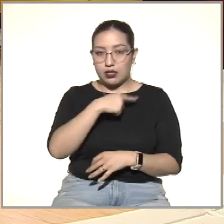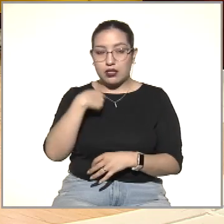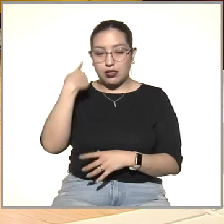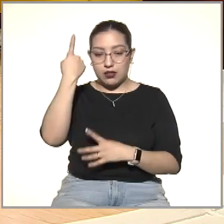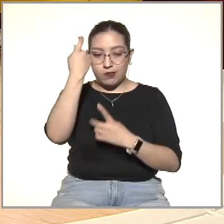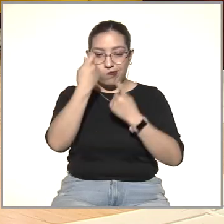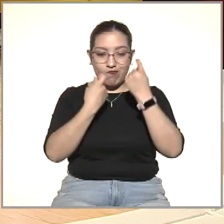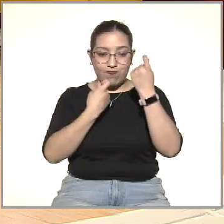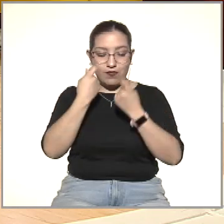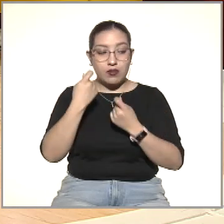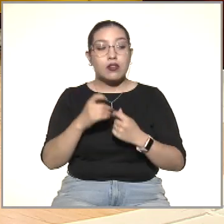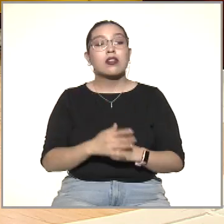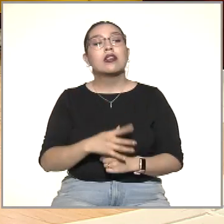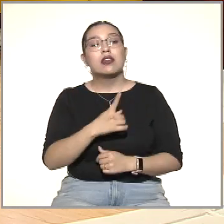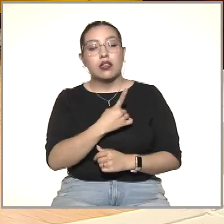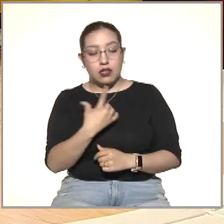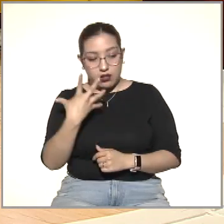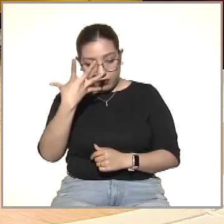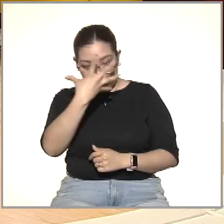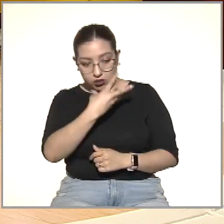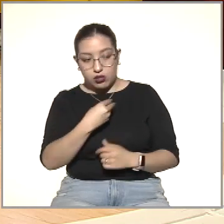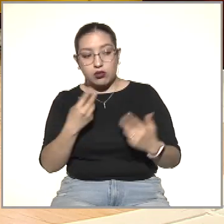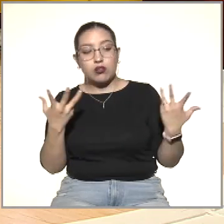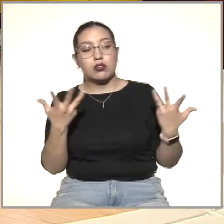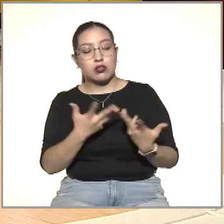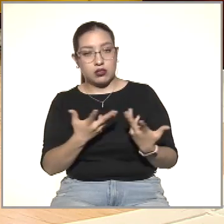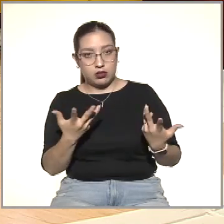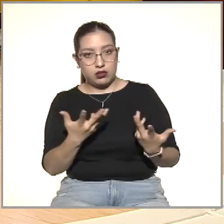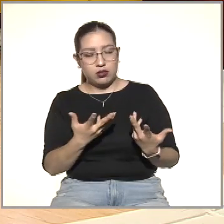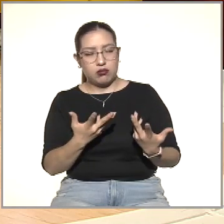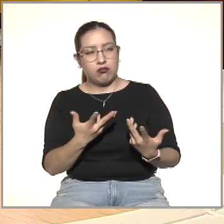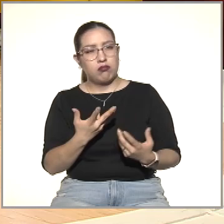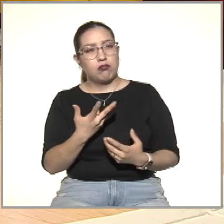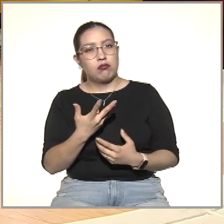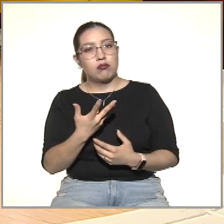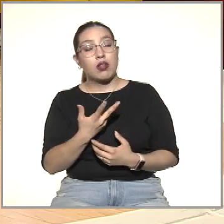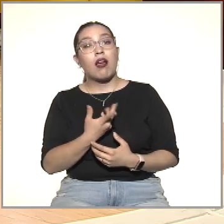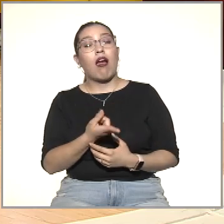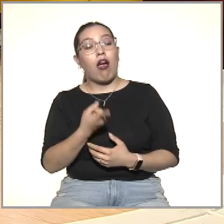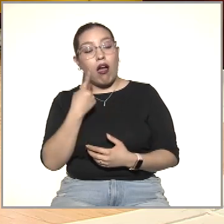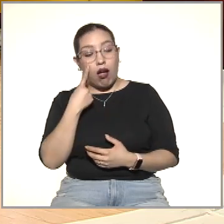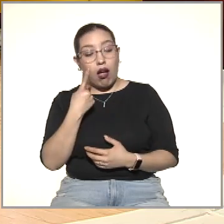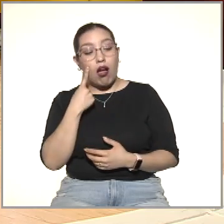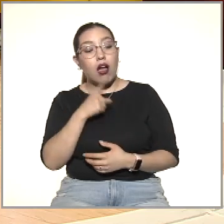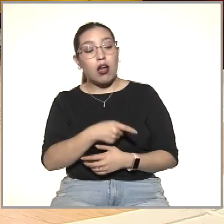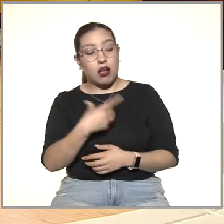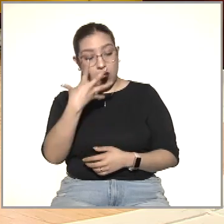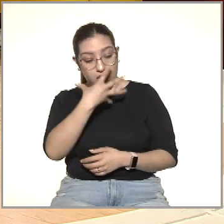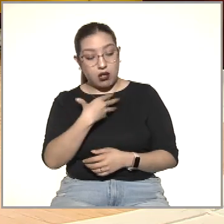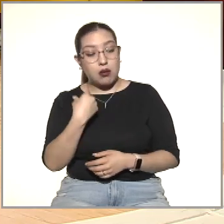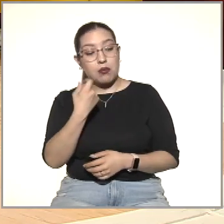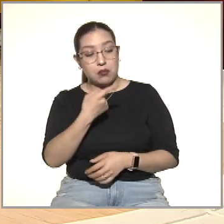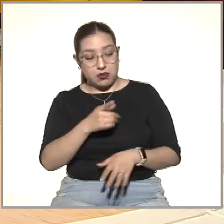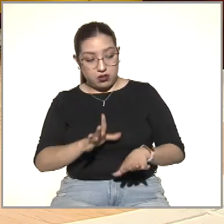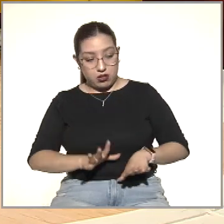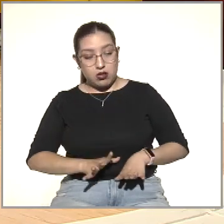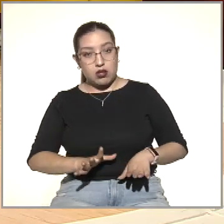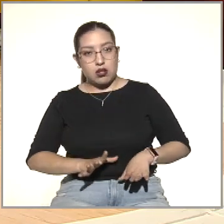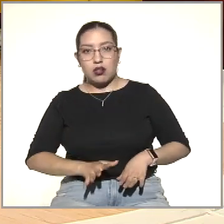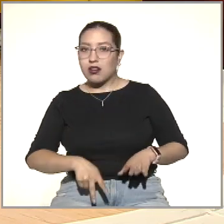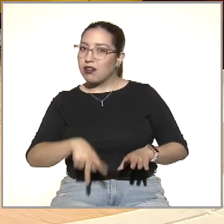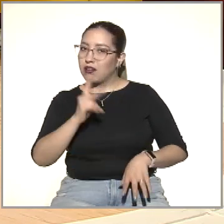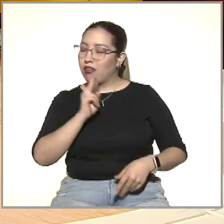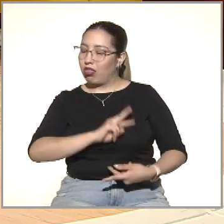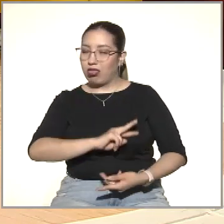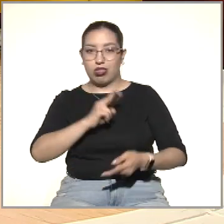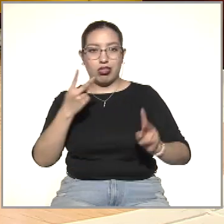qué bonito que lo hiciste, ¿eh? Por ejemplo, ¿no? Claro. Cuando decimos, mira nada más, muy bonita tu conducta, que en realidad estamos diciendo lo